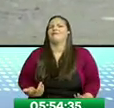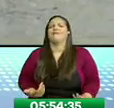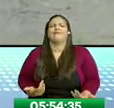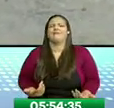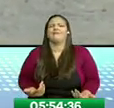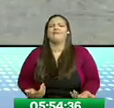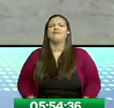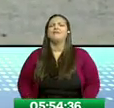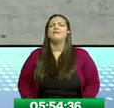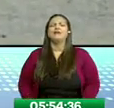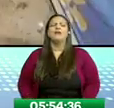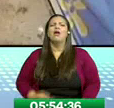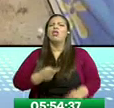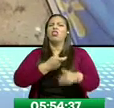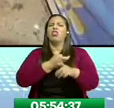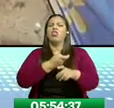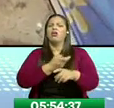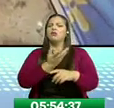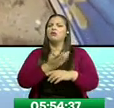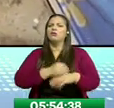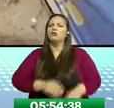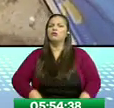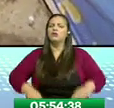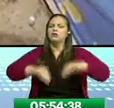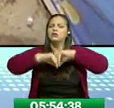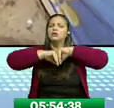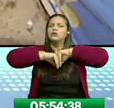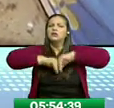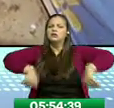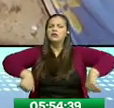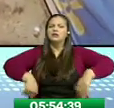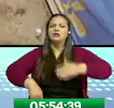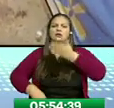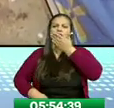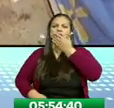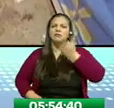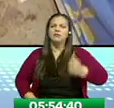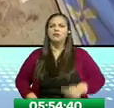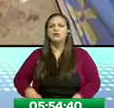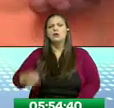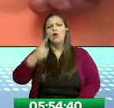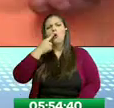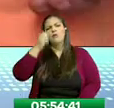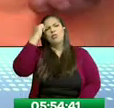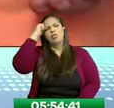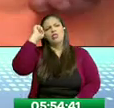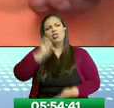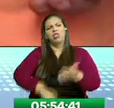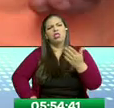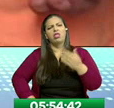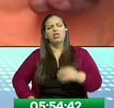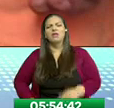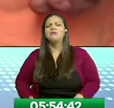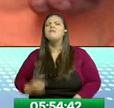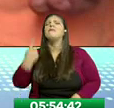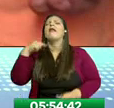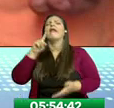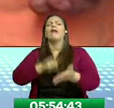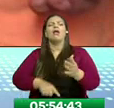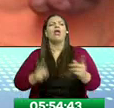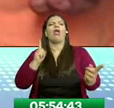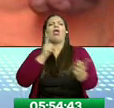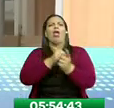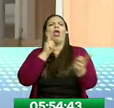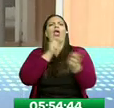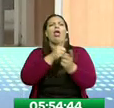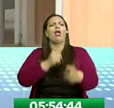una taza, cada idiota para su casa. Y si tú tienes esa idiotez mental, sácatela, así te evitas el problema de